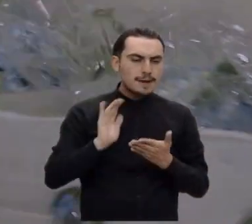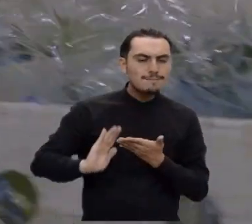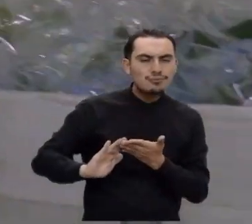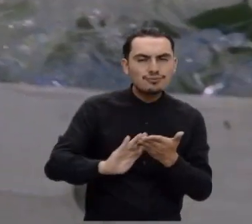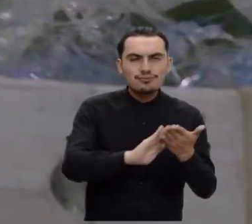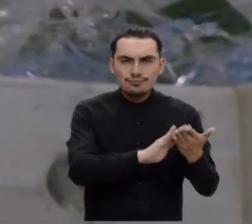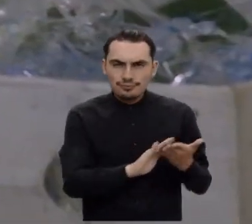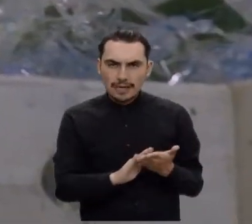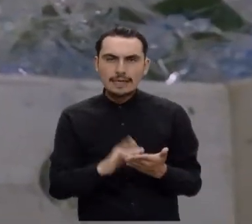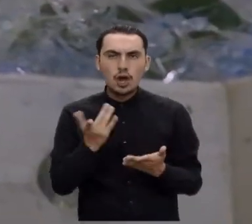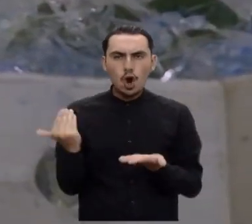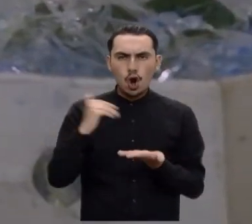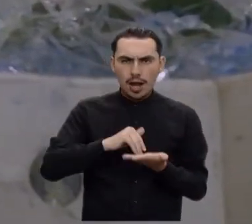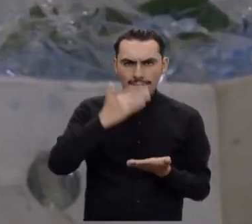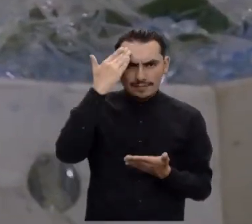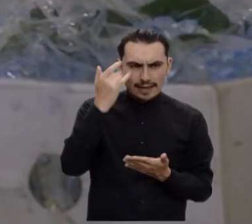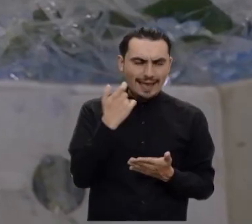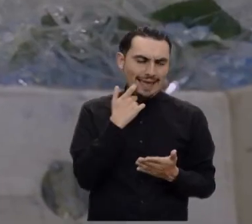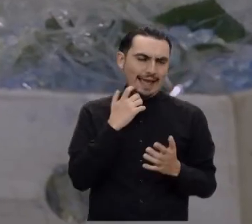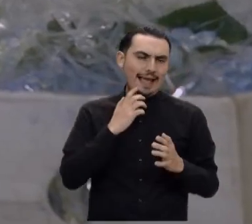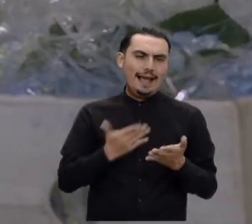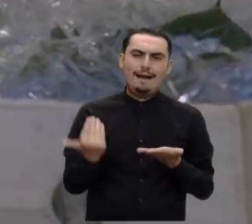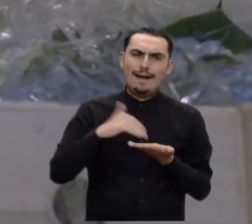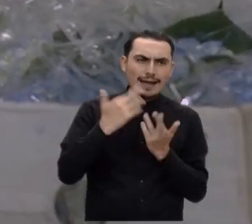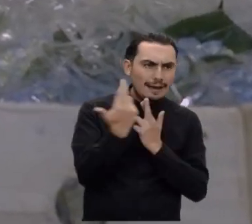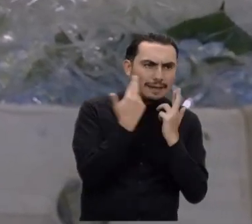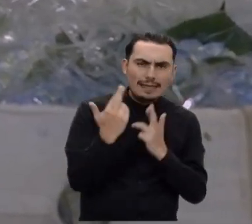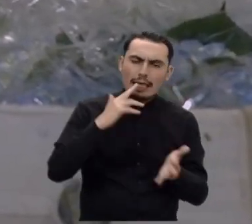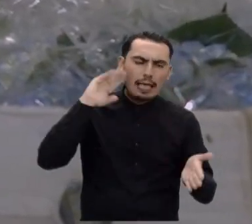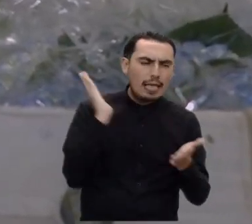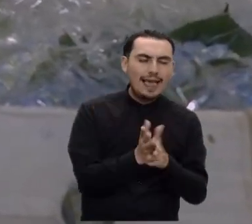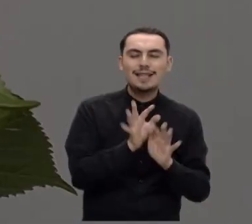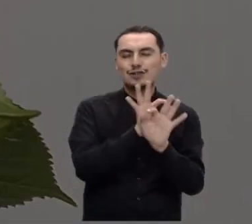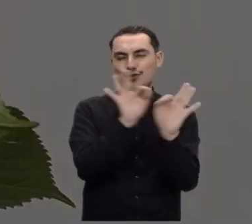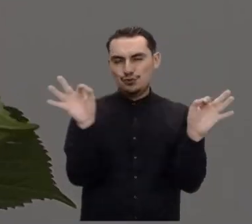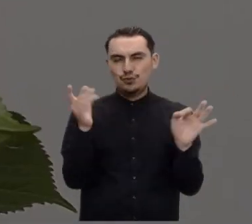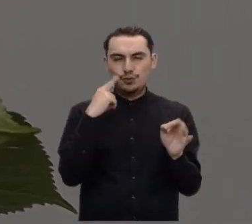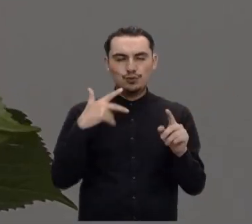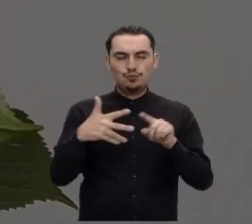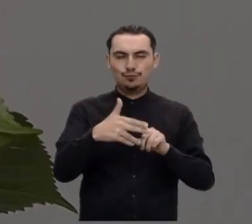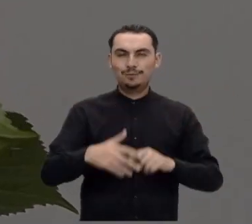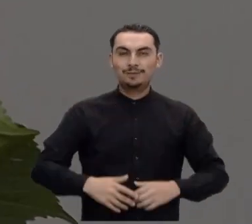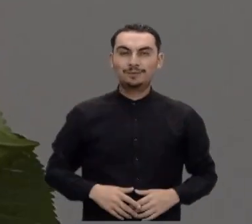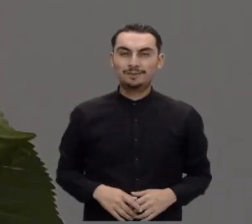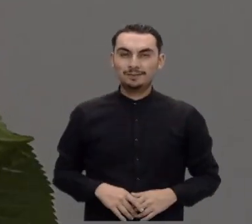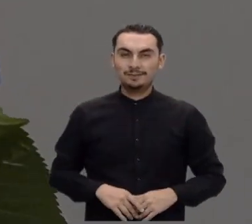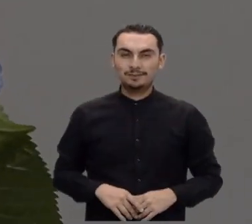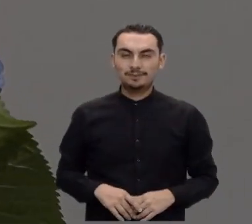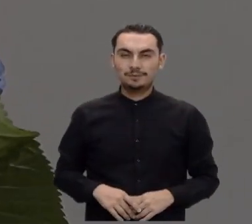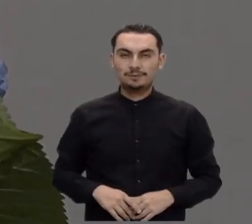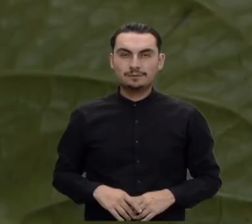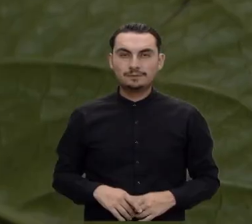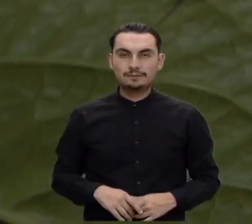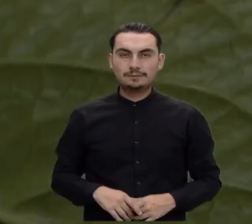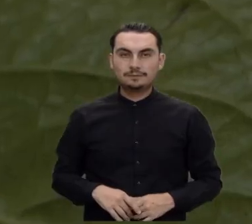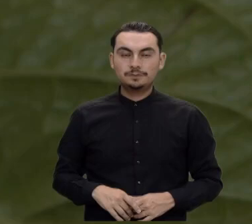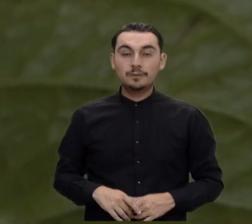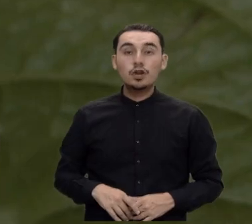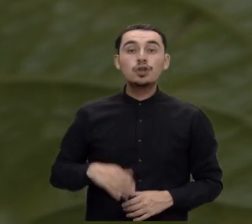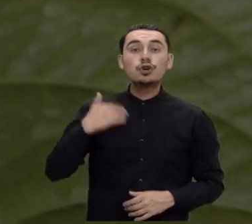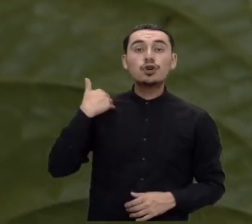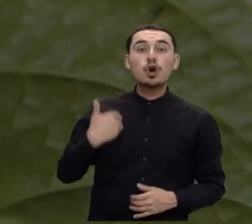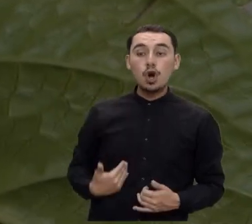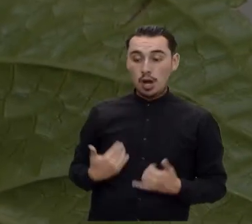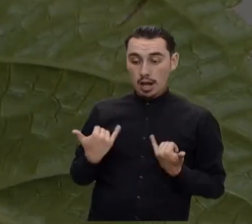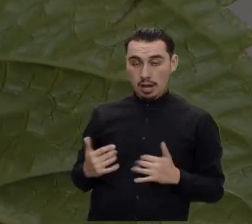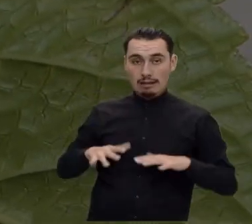se pueda corregir y que se limite, que se presenten nuevos episodios respecto a interceptaciones de plagas. Como